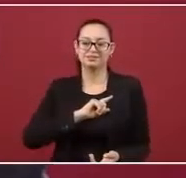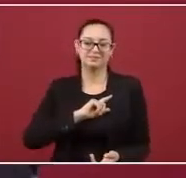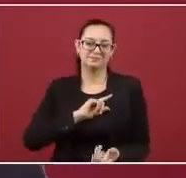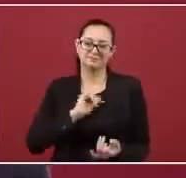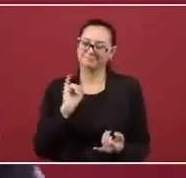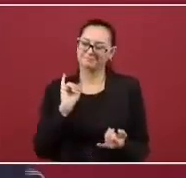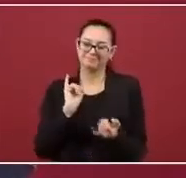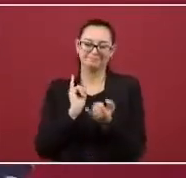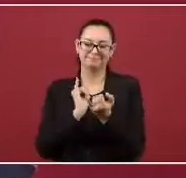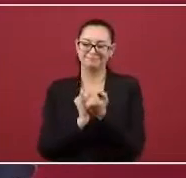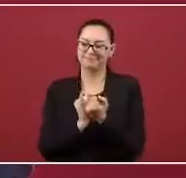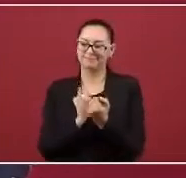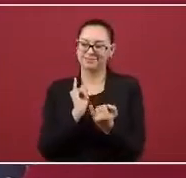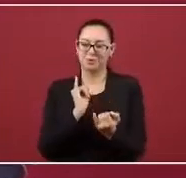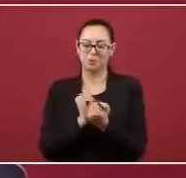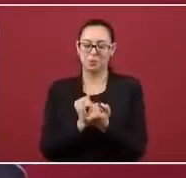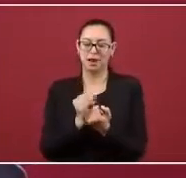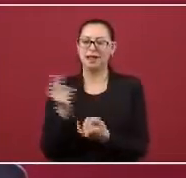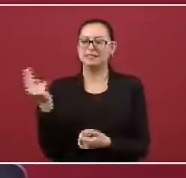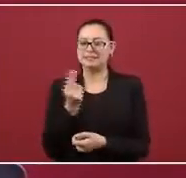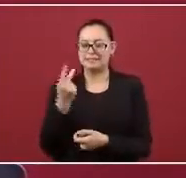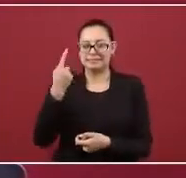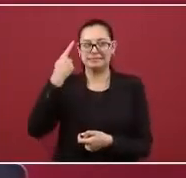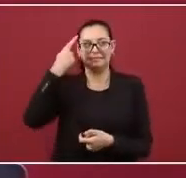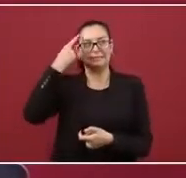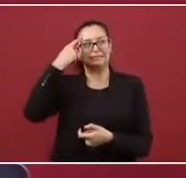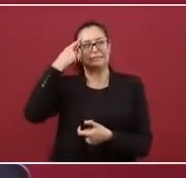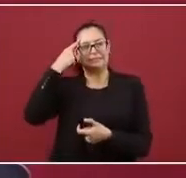resolver con más criterio todo.